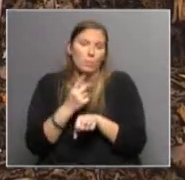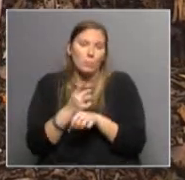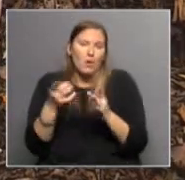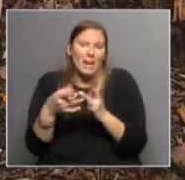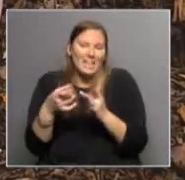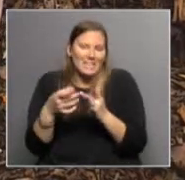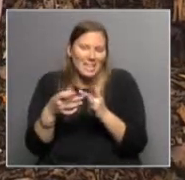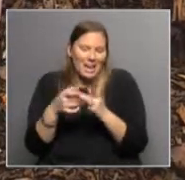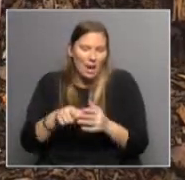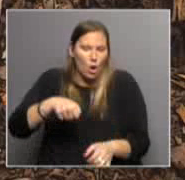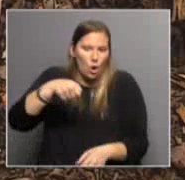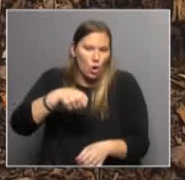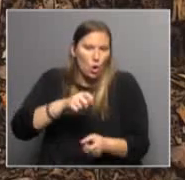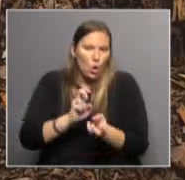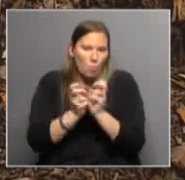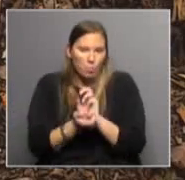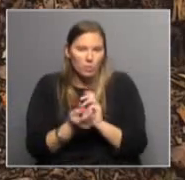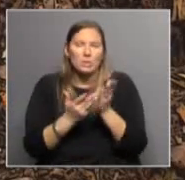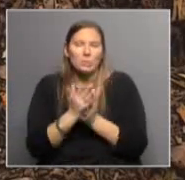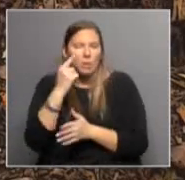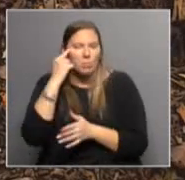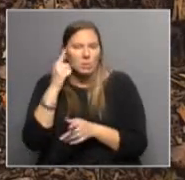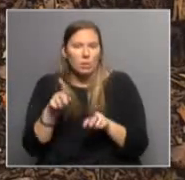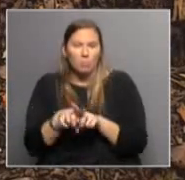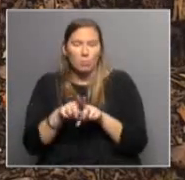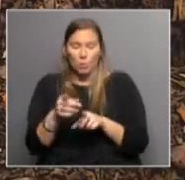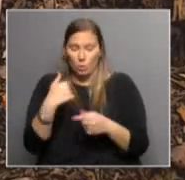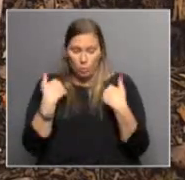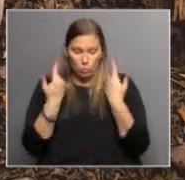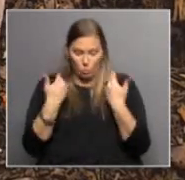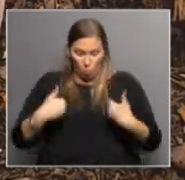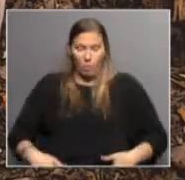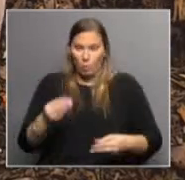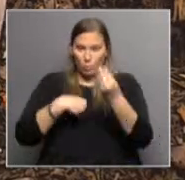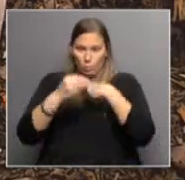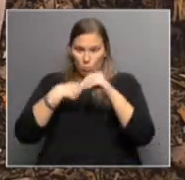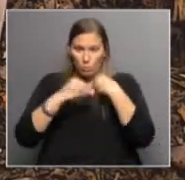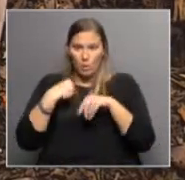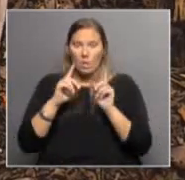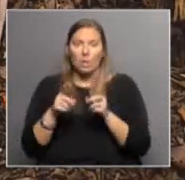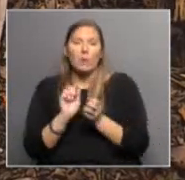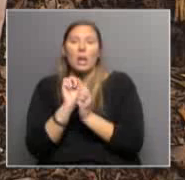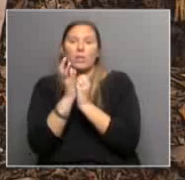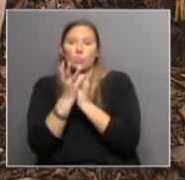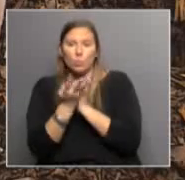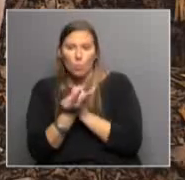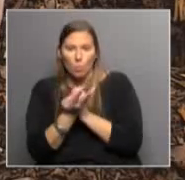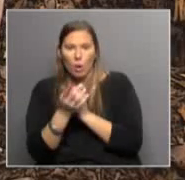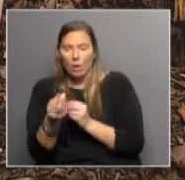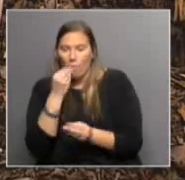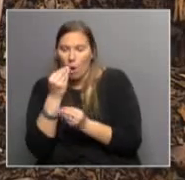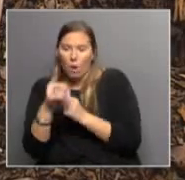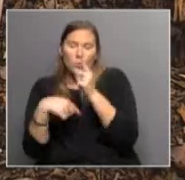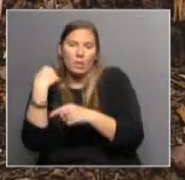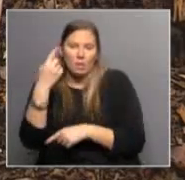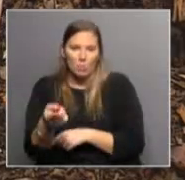calidad del compost. Siempre tenemos que pensar que así como nosotros nutrimos nuestro cuerpo, después vamos a nutrir la lechuga que vamos a consumir